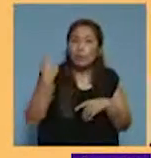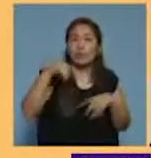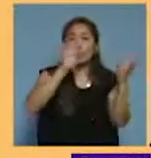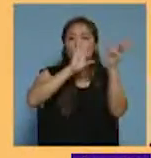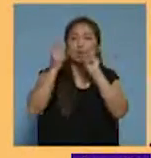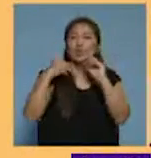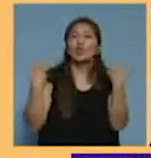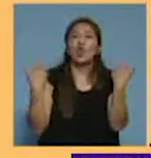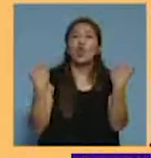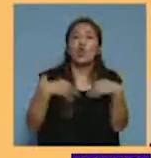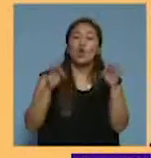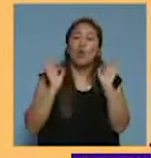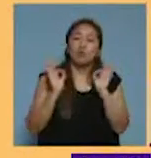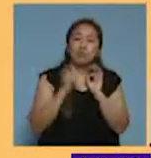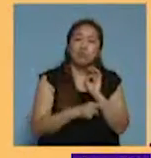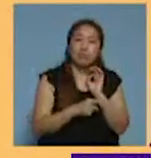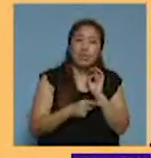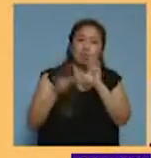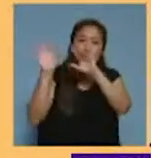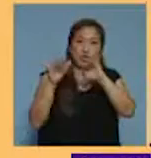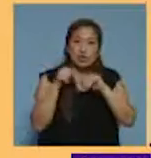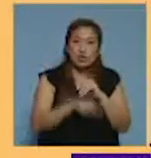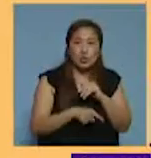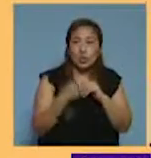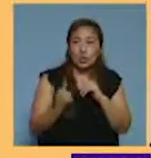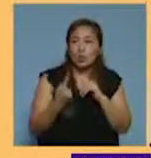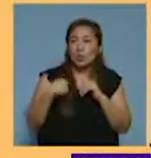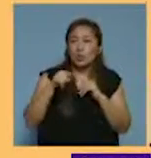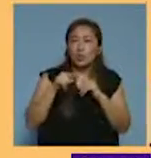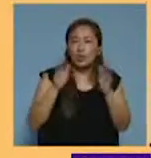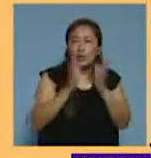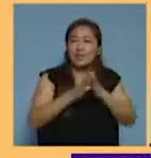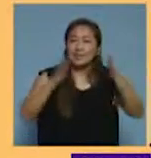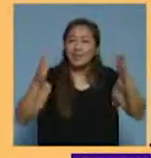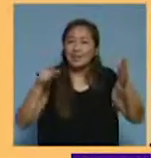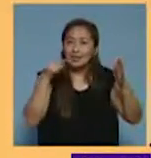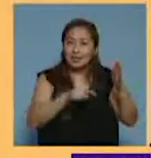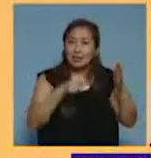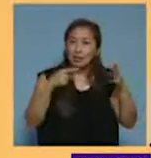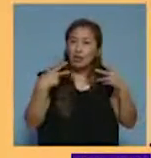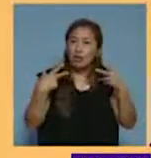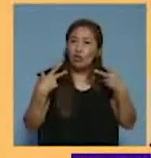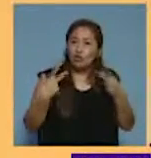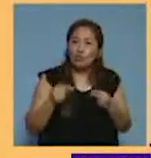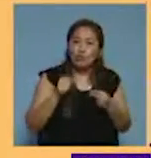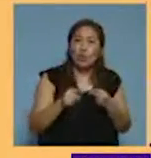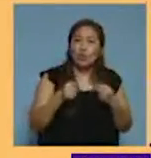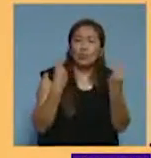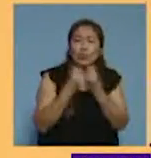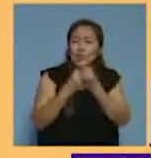total de precipitación en el período estival no es éste no es